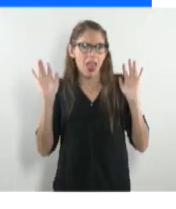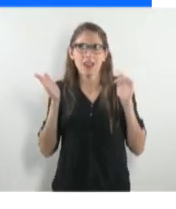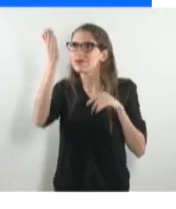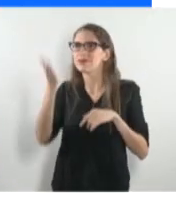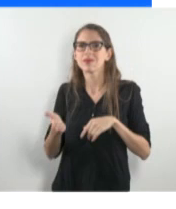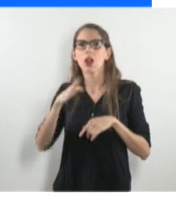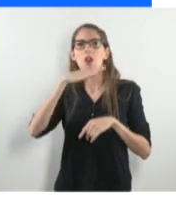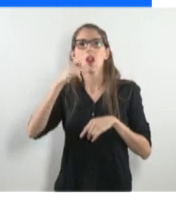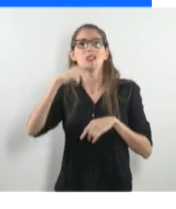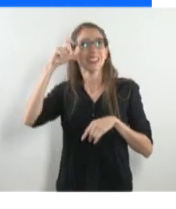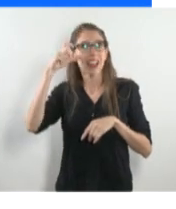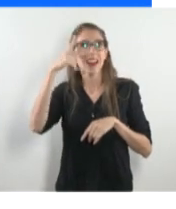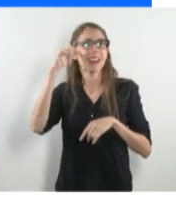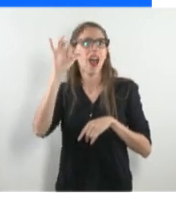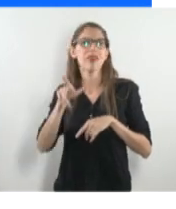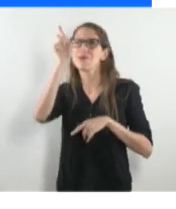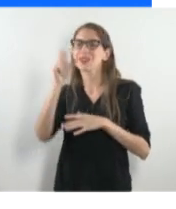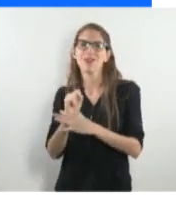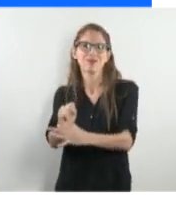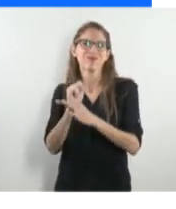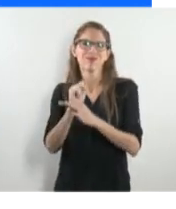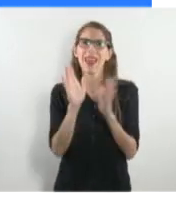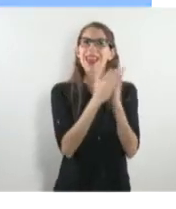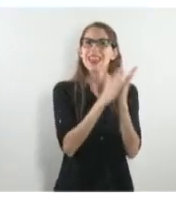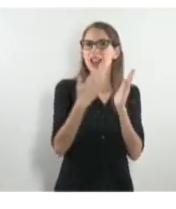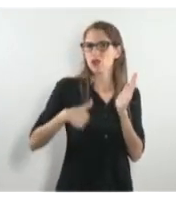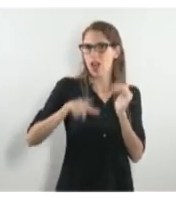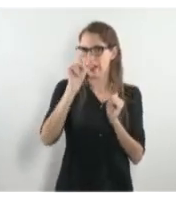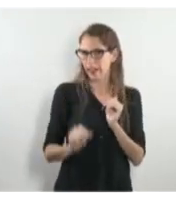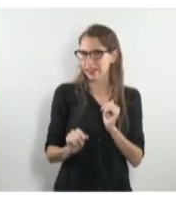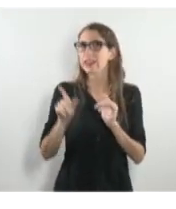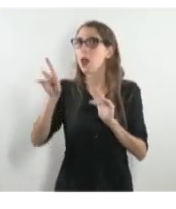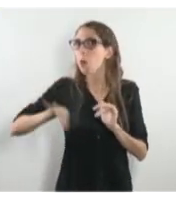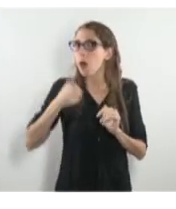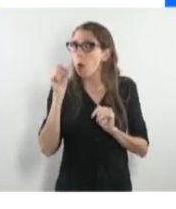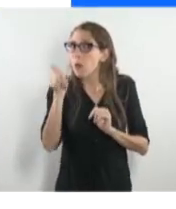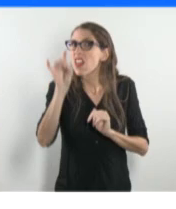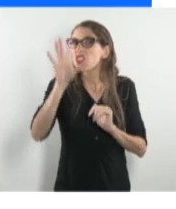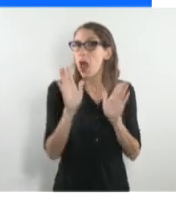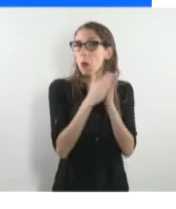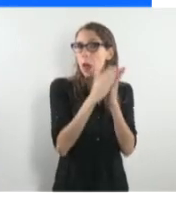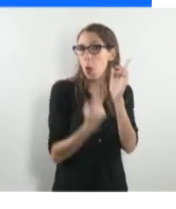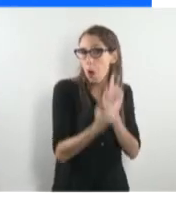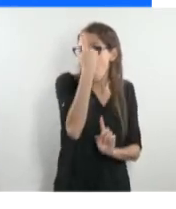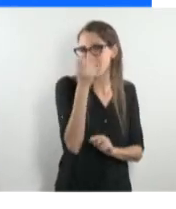es una celebridad de la literatura argentina, pero su vida fue mucho más que una obra literaria.